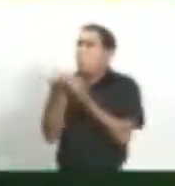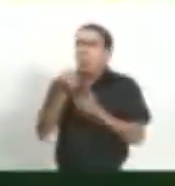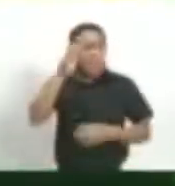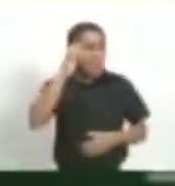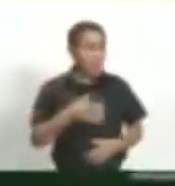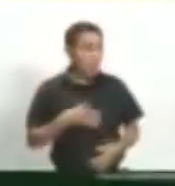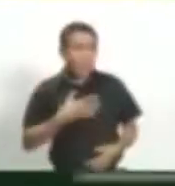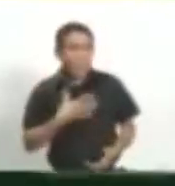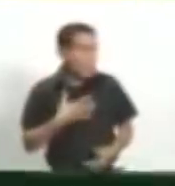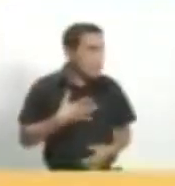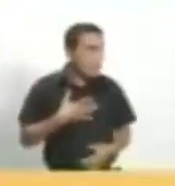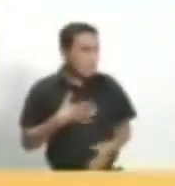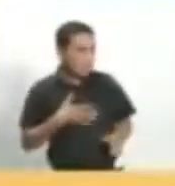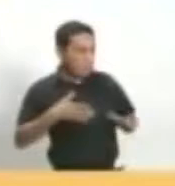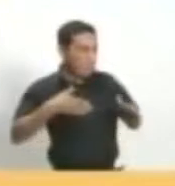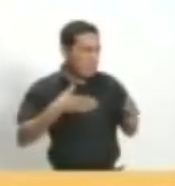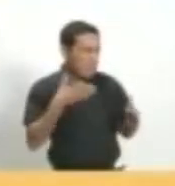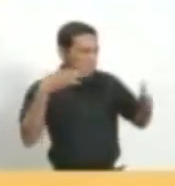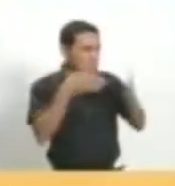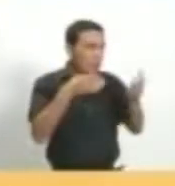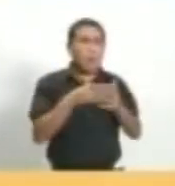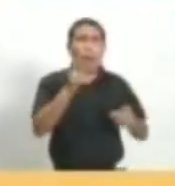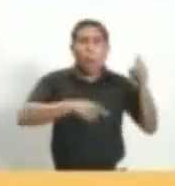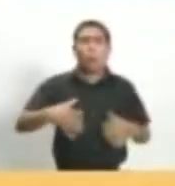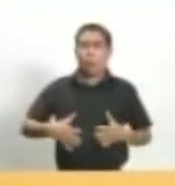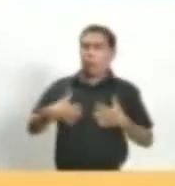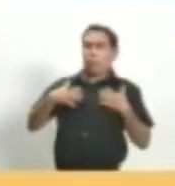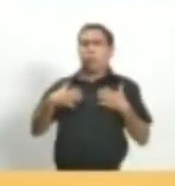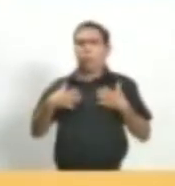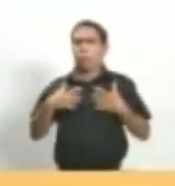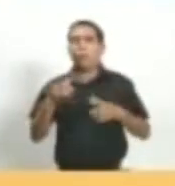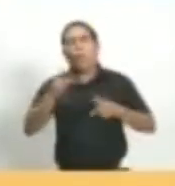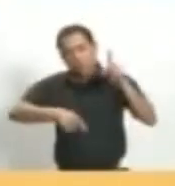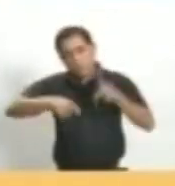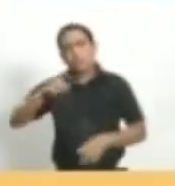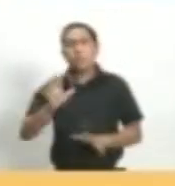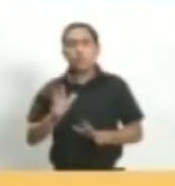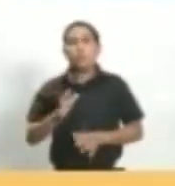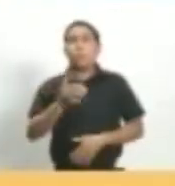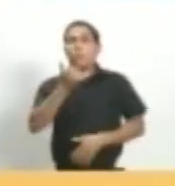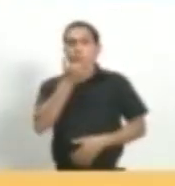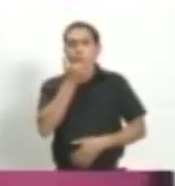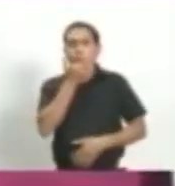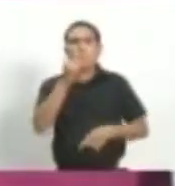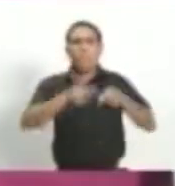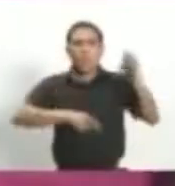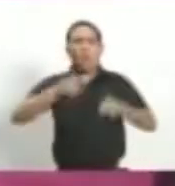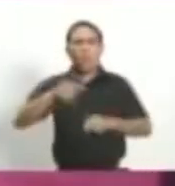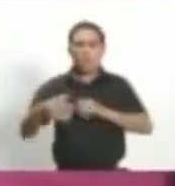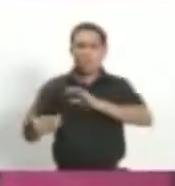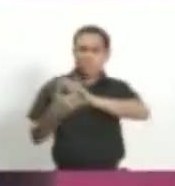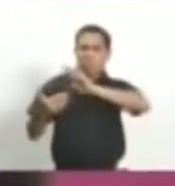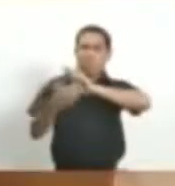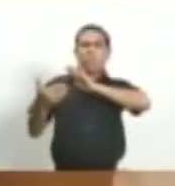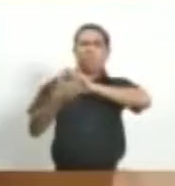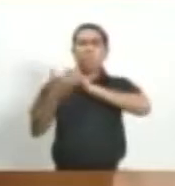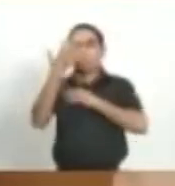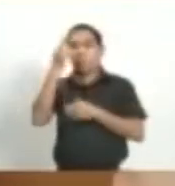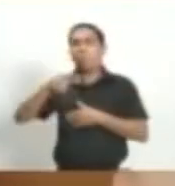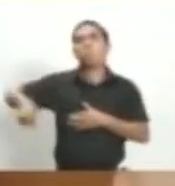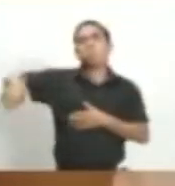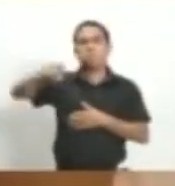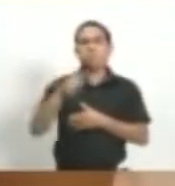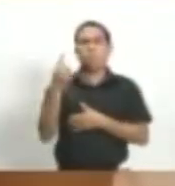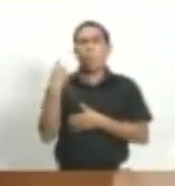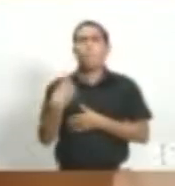intimidarnos, mensajes que no logran su propósito. Pero en las últimas semanas, el tono de estos, provenientes de quienes hacen política en